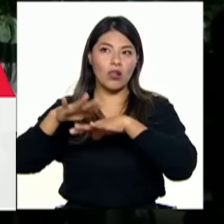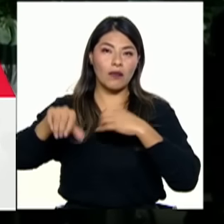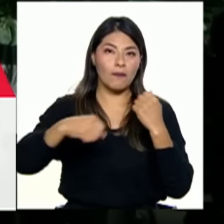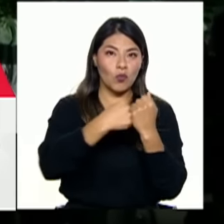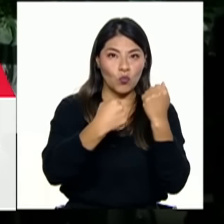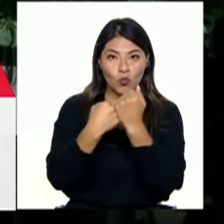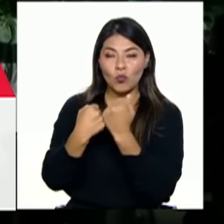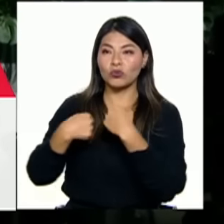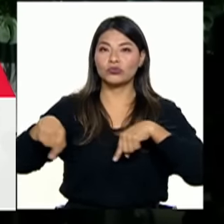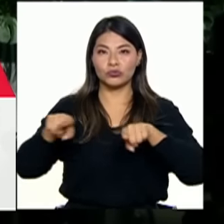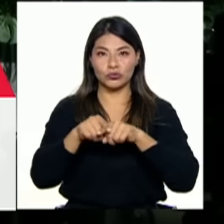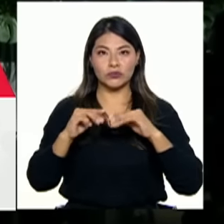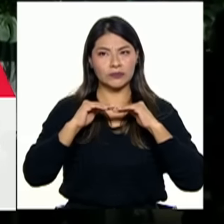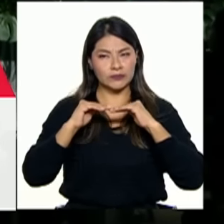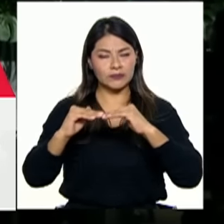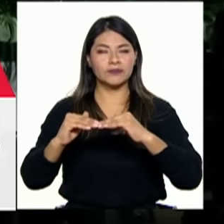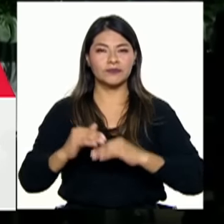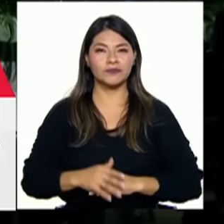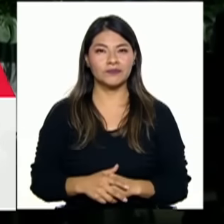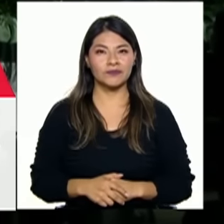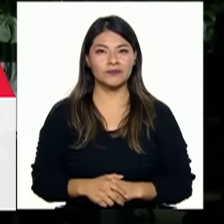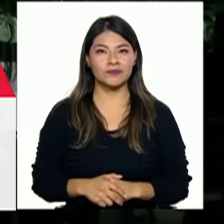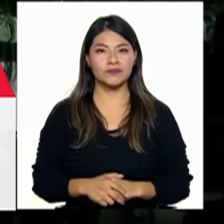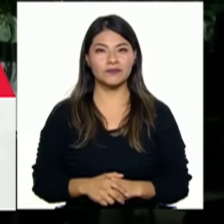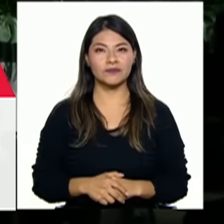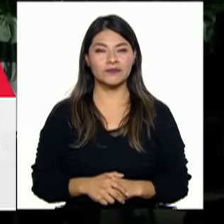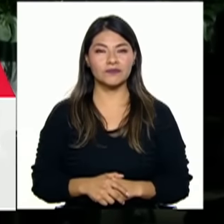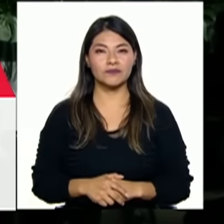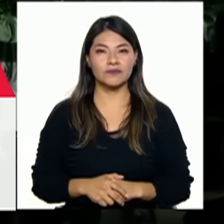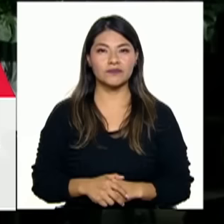y acciones de promoción.